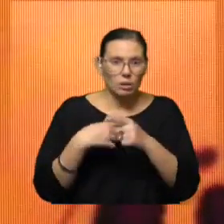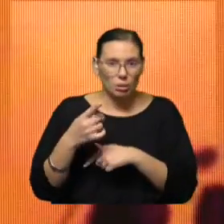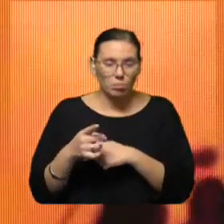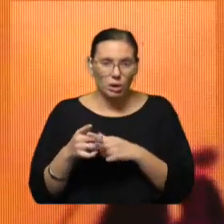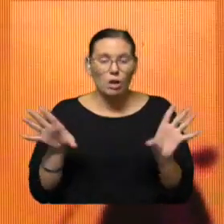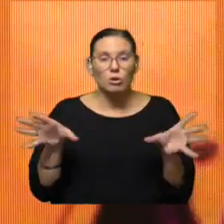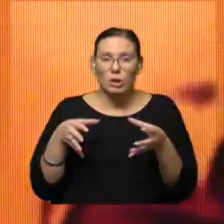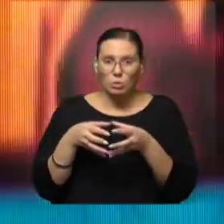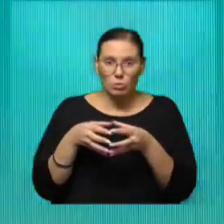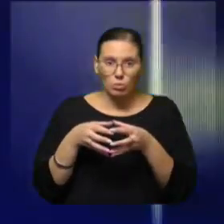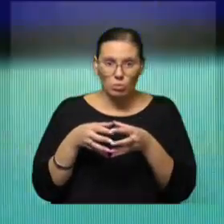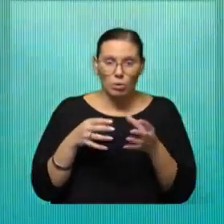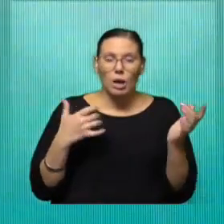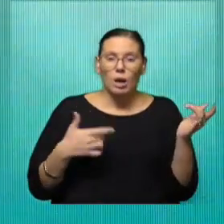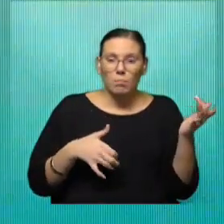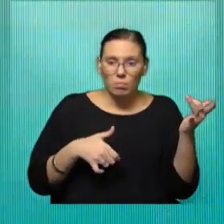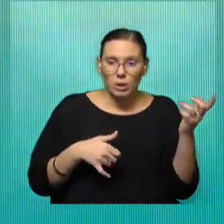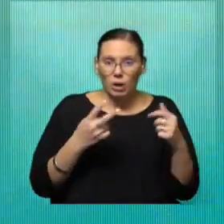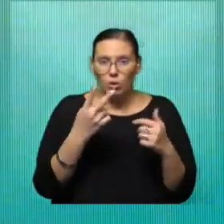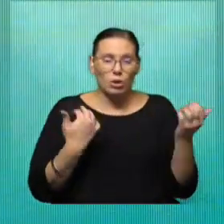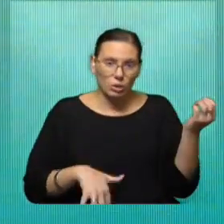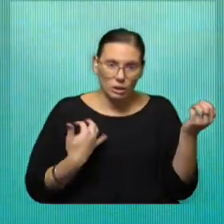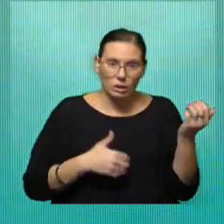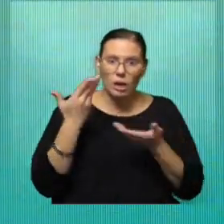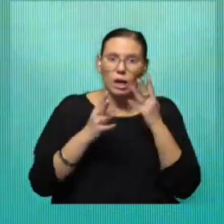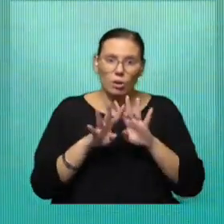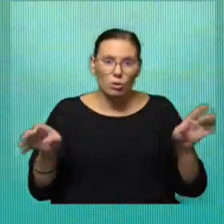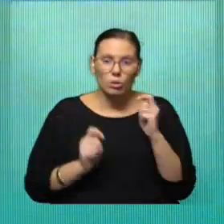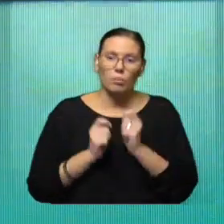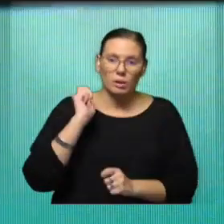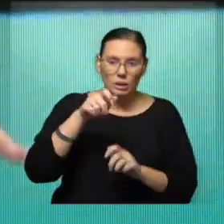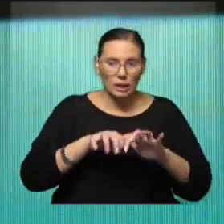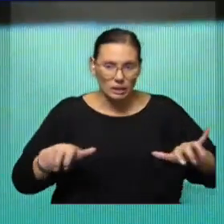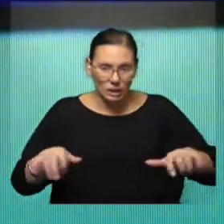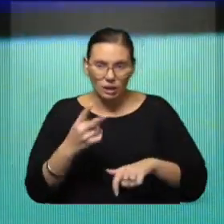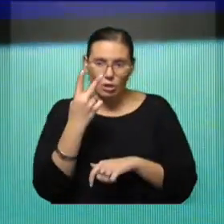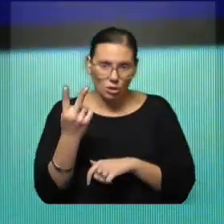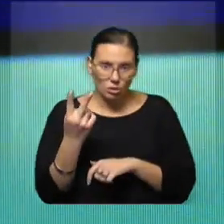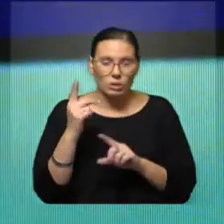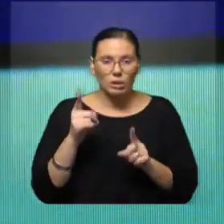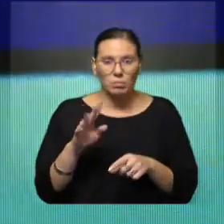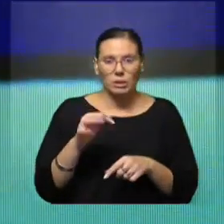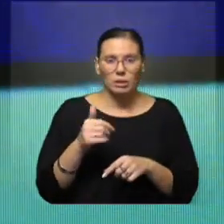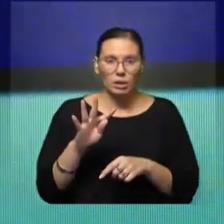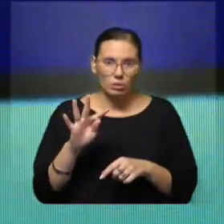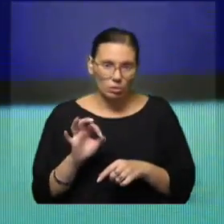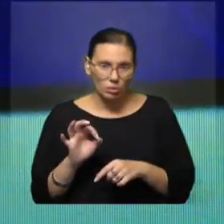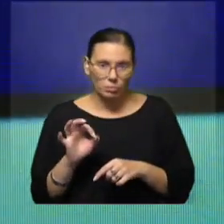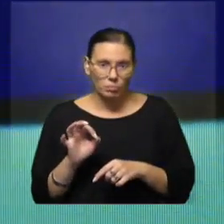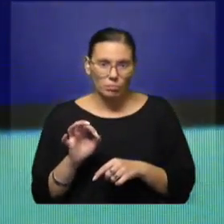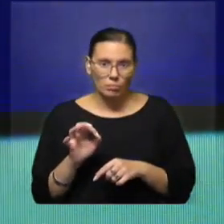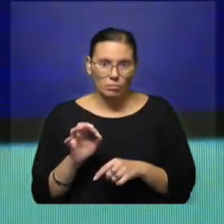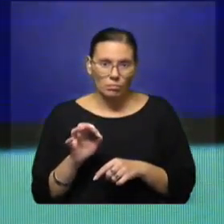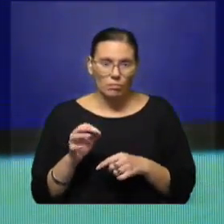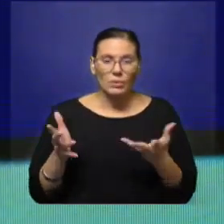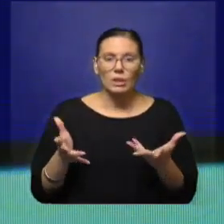con la banda, que es bajo, dos guitarras, coro, batería, teclas, dos teclas, porque también está Tato ahí.